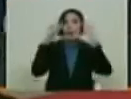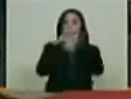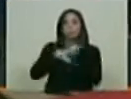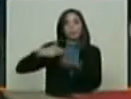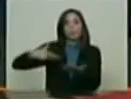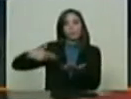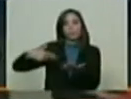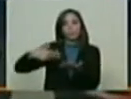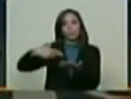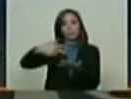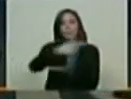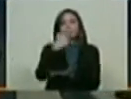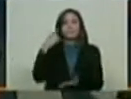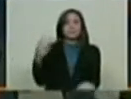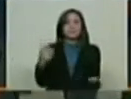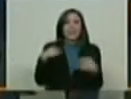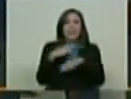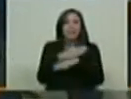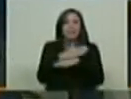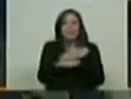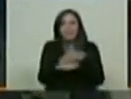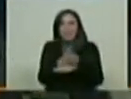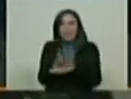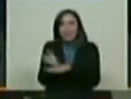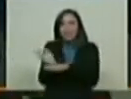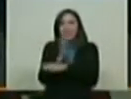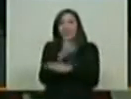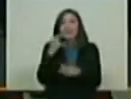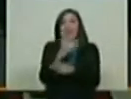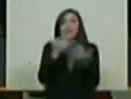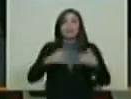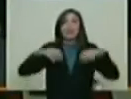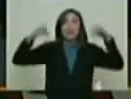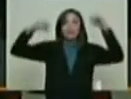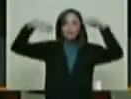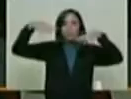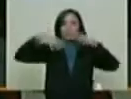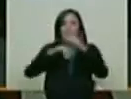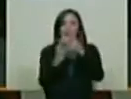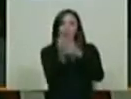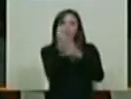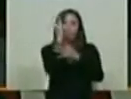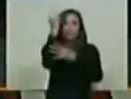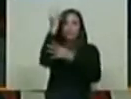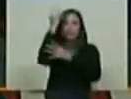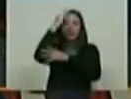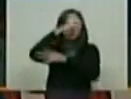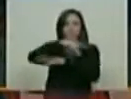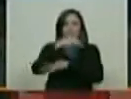terminar tarde. Ya está llegando el otoño. El otoño.